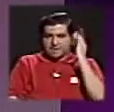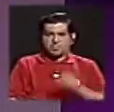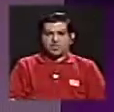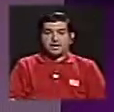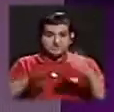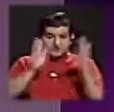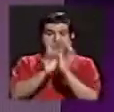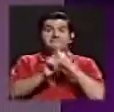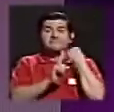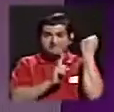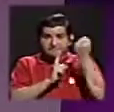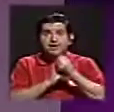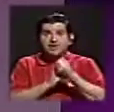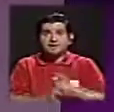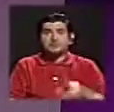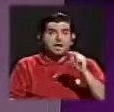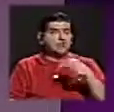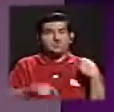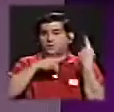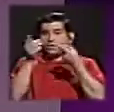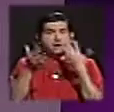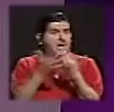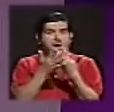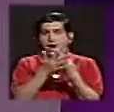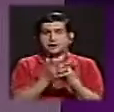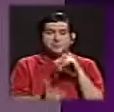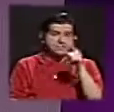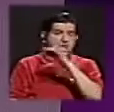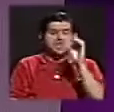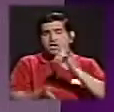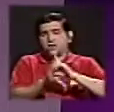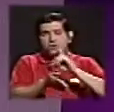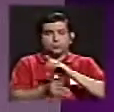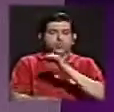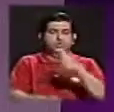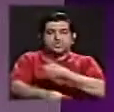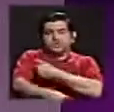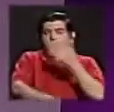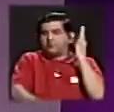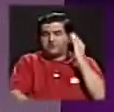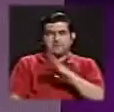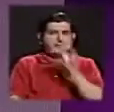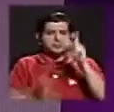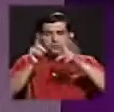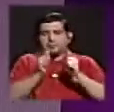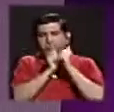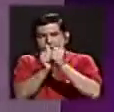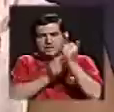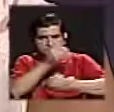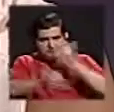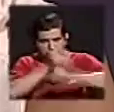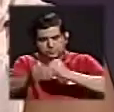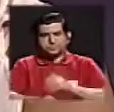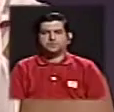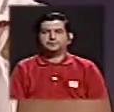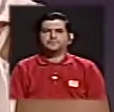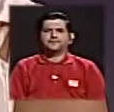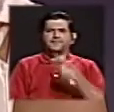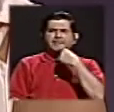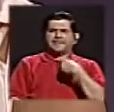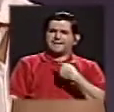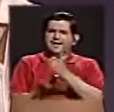ven enfrentadas a esta situación no vayan a la cárcel, ni ellas, ni los médicos o enfermeras o personal médico que las acompañe. Ah, dígame